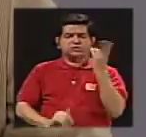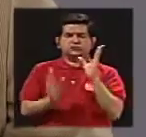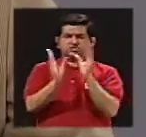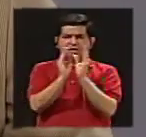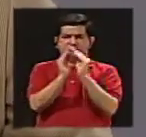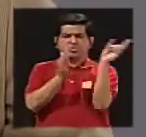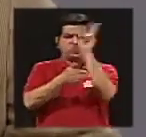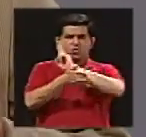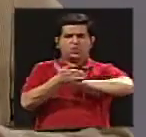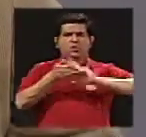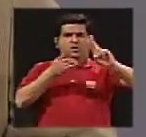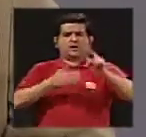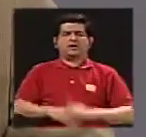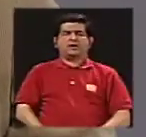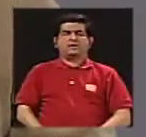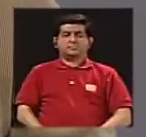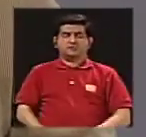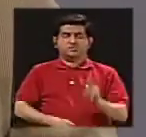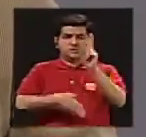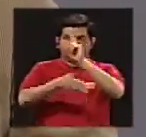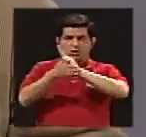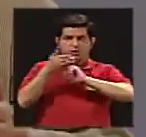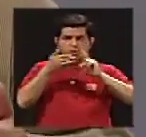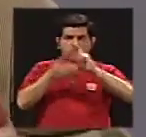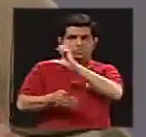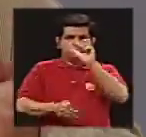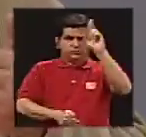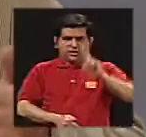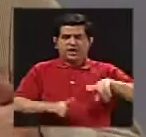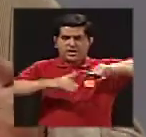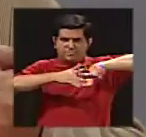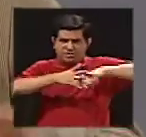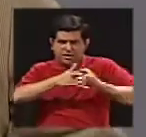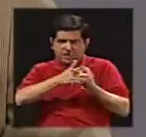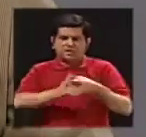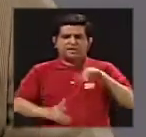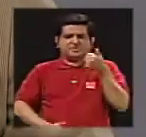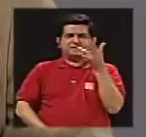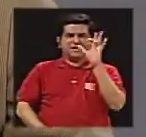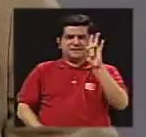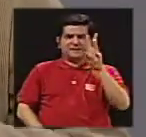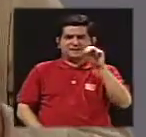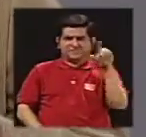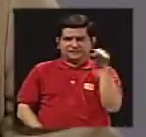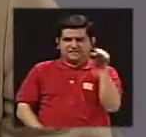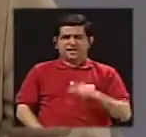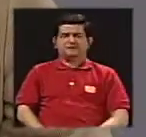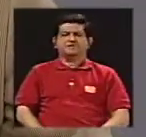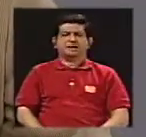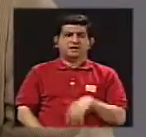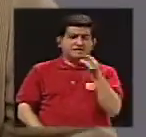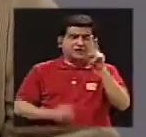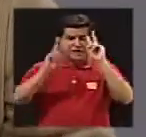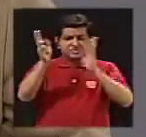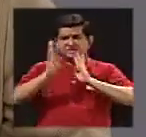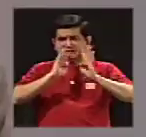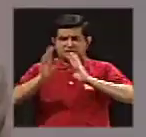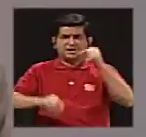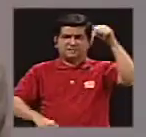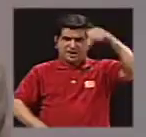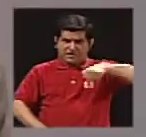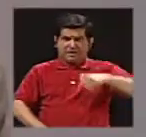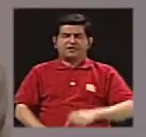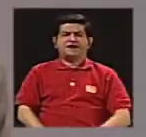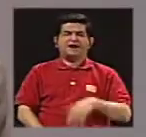congreso universitario de la Universidad de Costa Rica que comienza este 17 de marzo y para hablar de ese tema estamos aquí